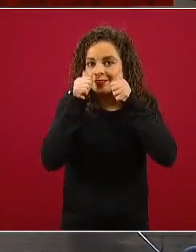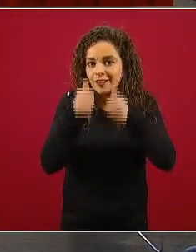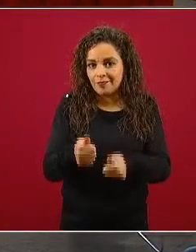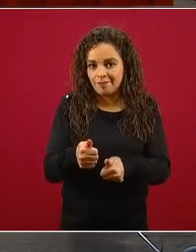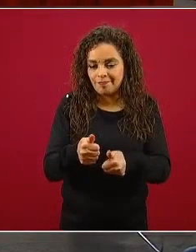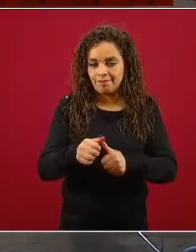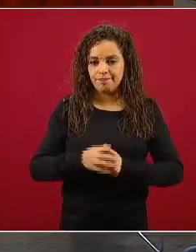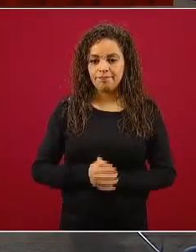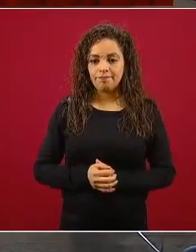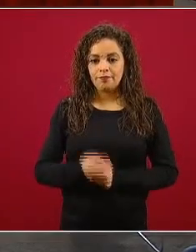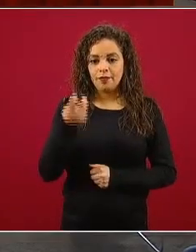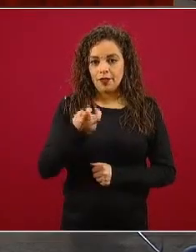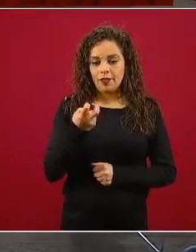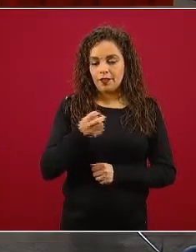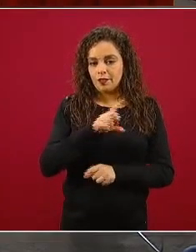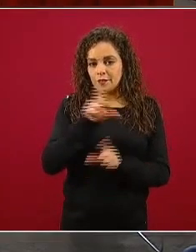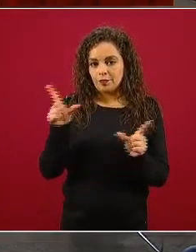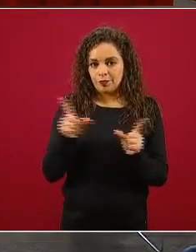gracias.